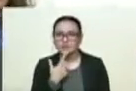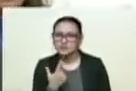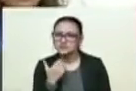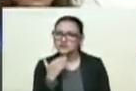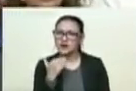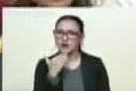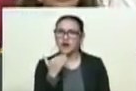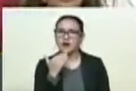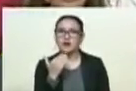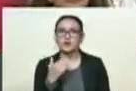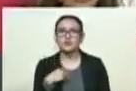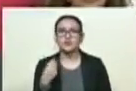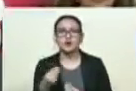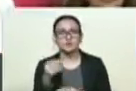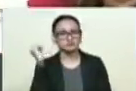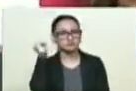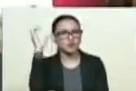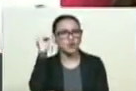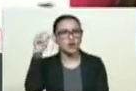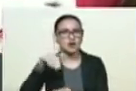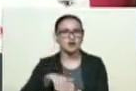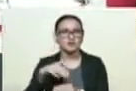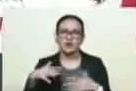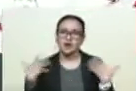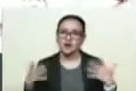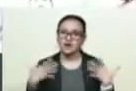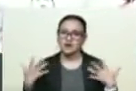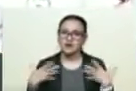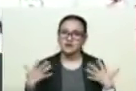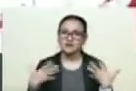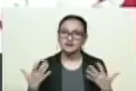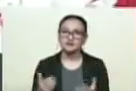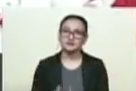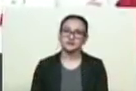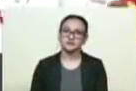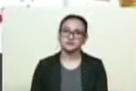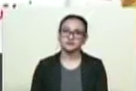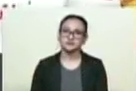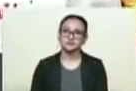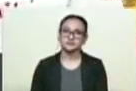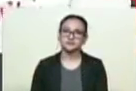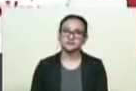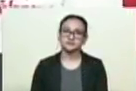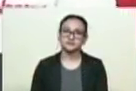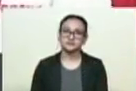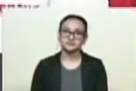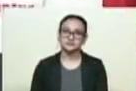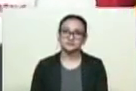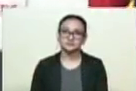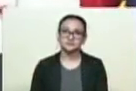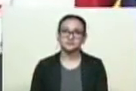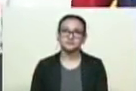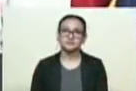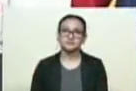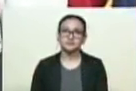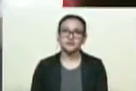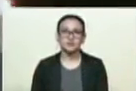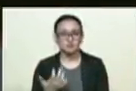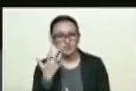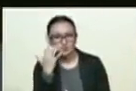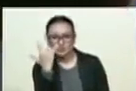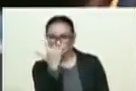incorporar. Yo quiero que hagamos una campaña electoral muy alegre, muy pedagógica, muy